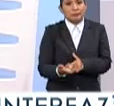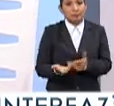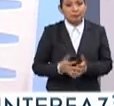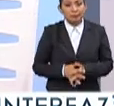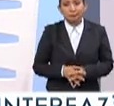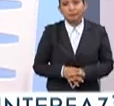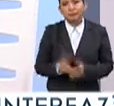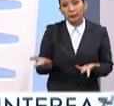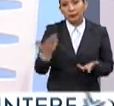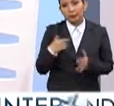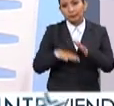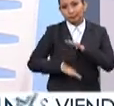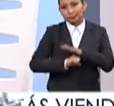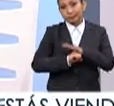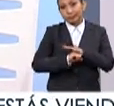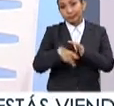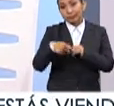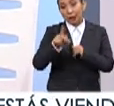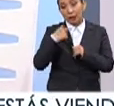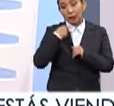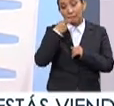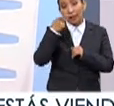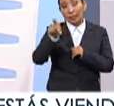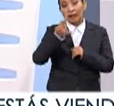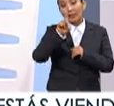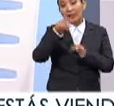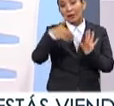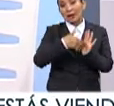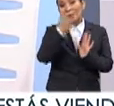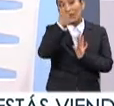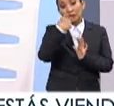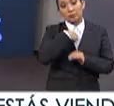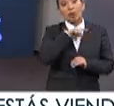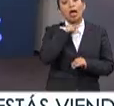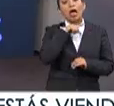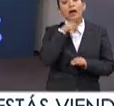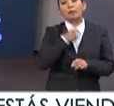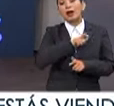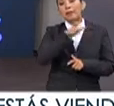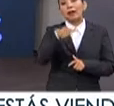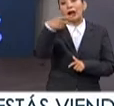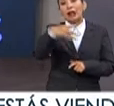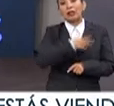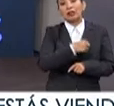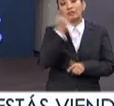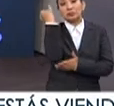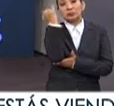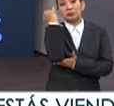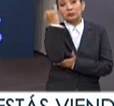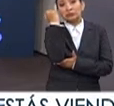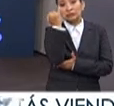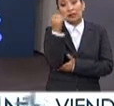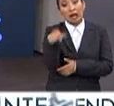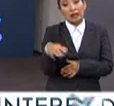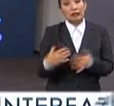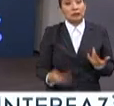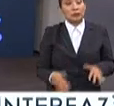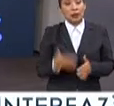muy sólido sólido pero bueno pues estamos ahora de 30 mil pesos para poder enviar a estos jóvenes